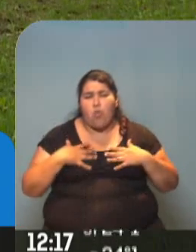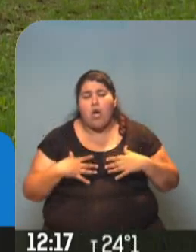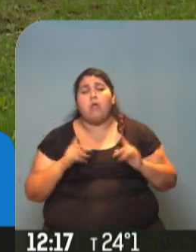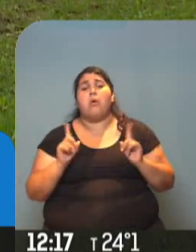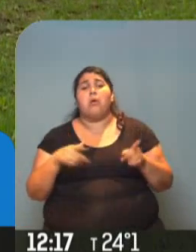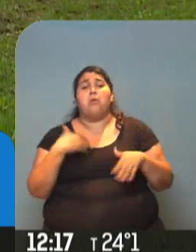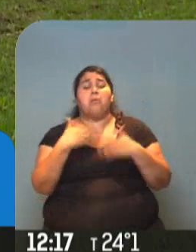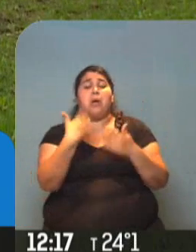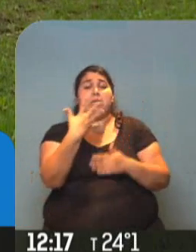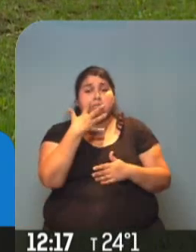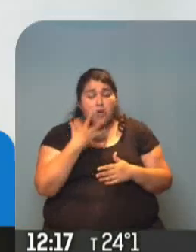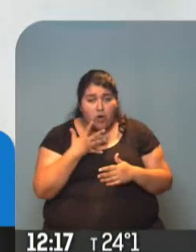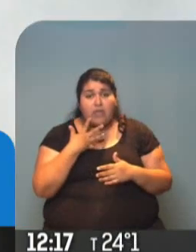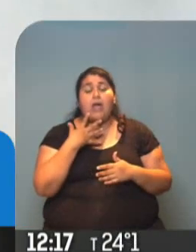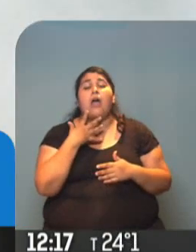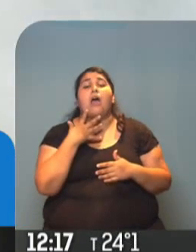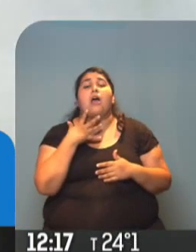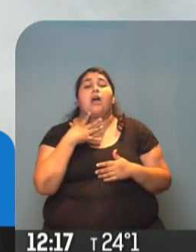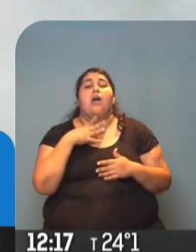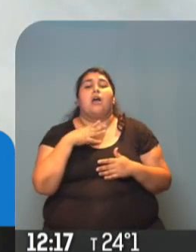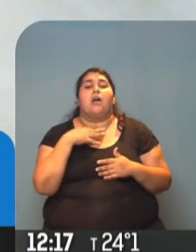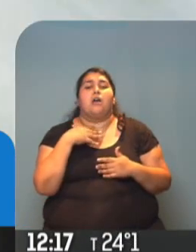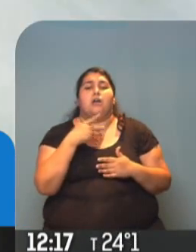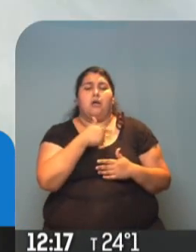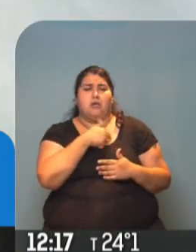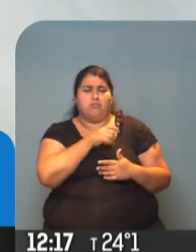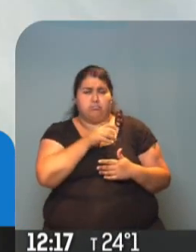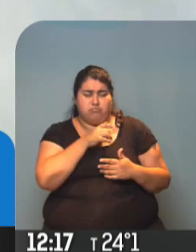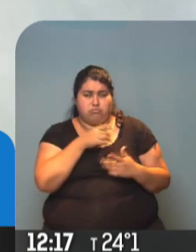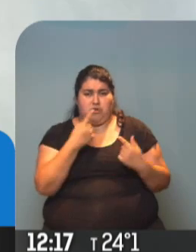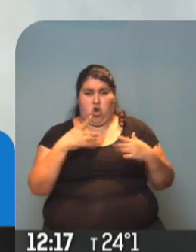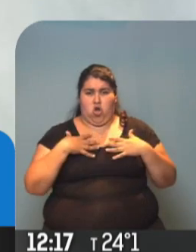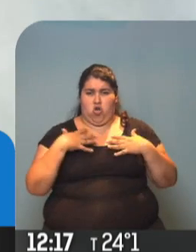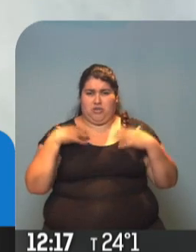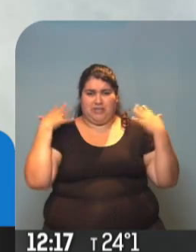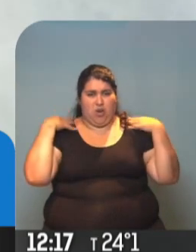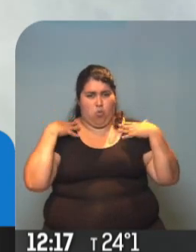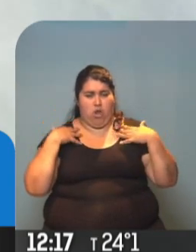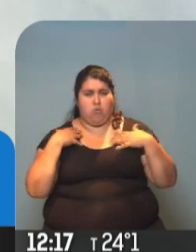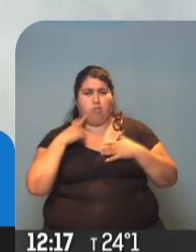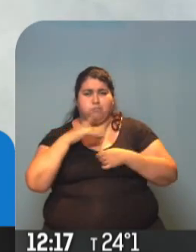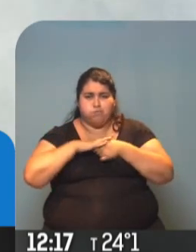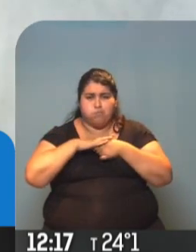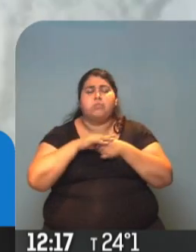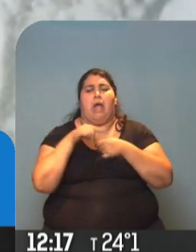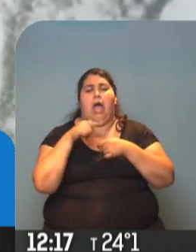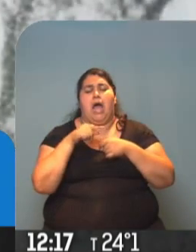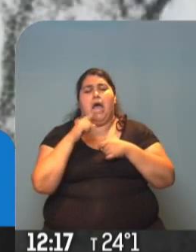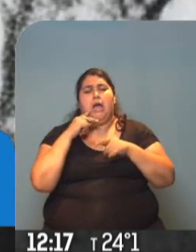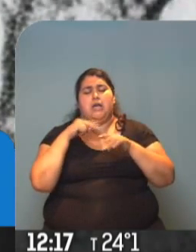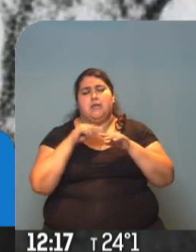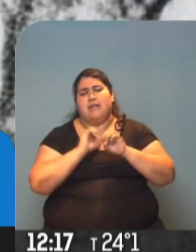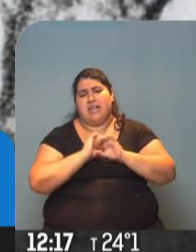los 4 a 5 días promedio comienza el cuadro cardiopulmonar, que es el que le da la característica gravedad y